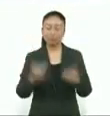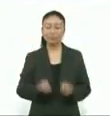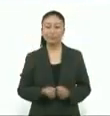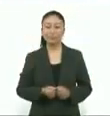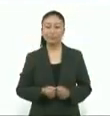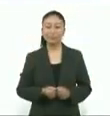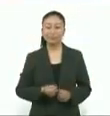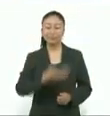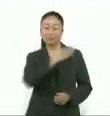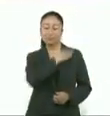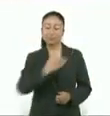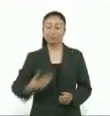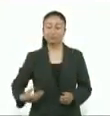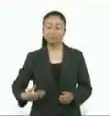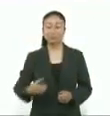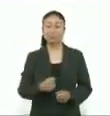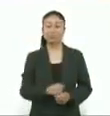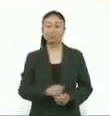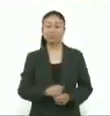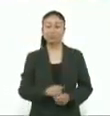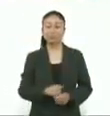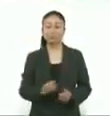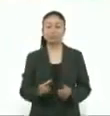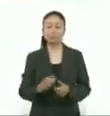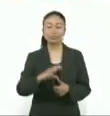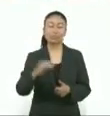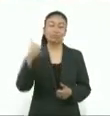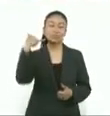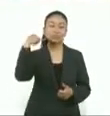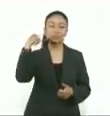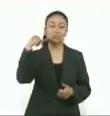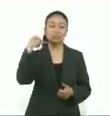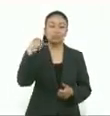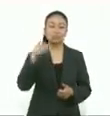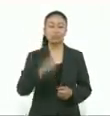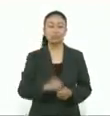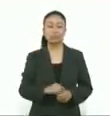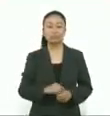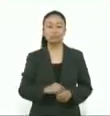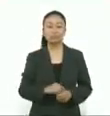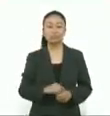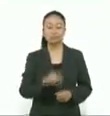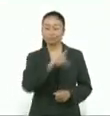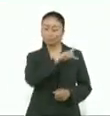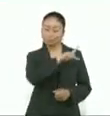a la presidenta del Congreso de Yucatán,